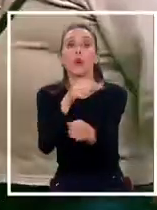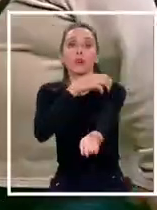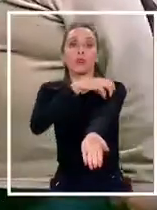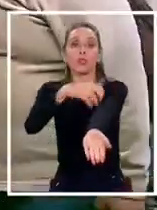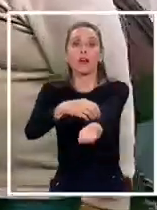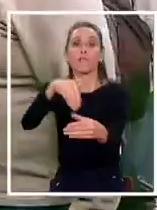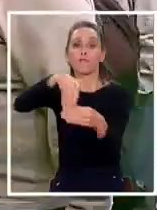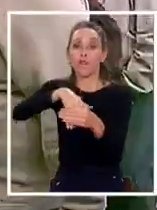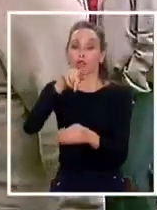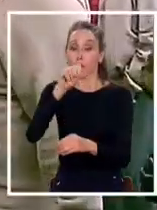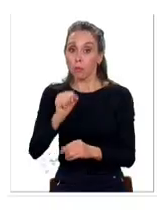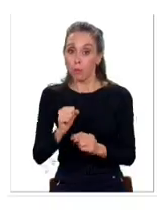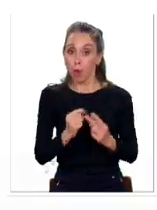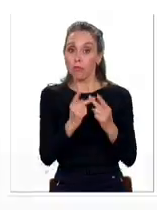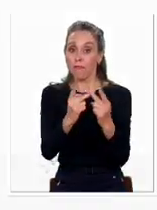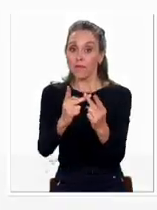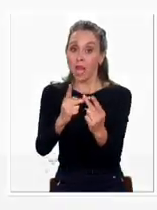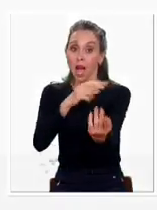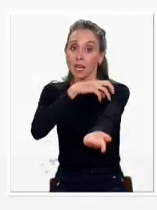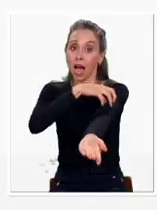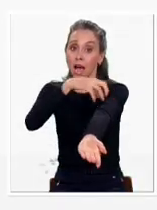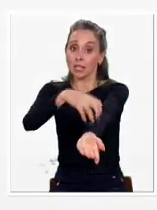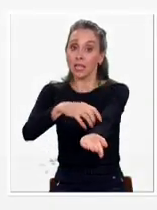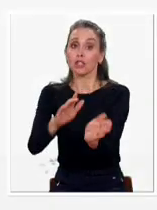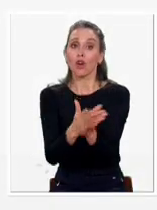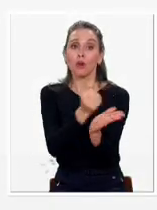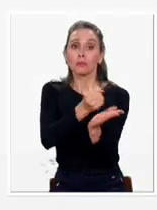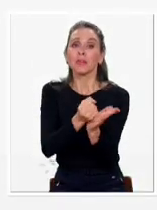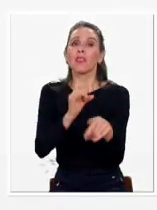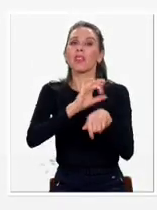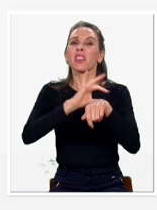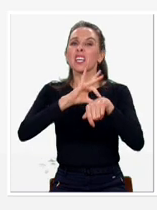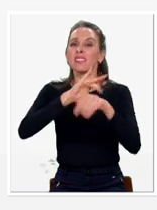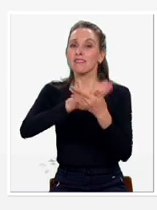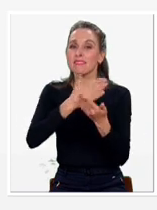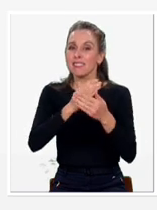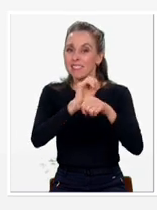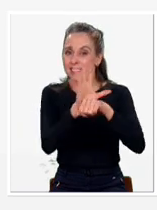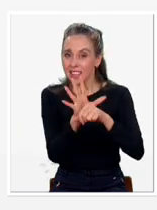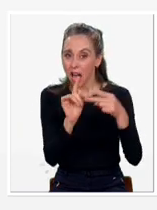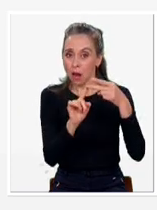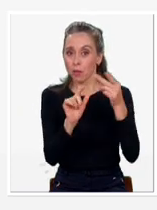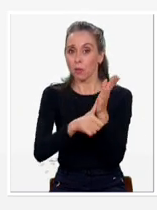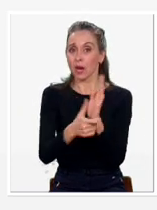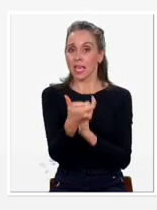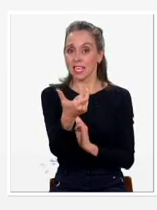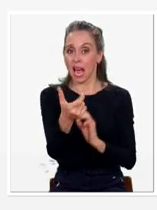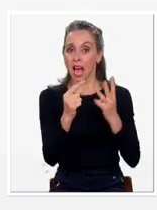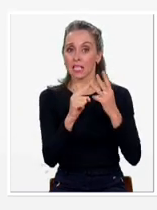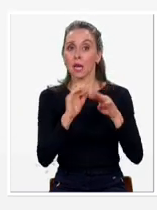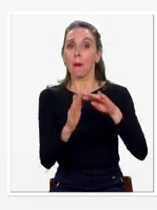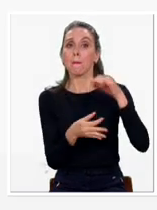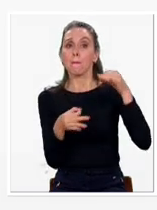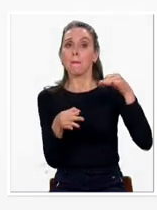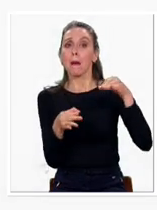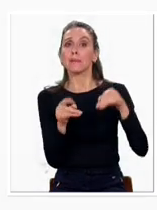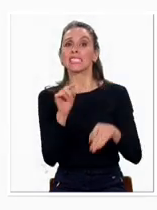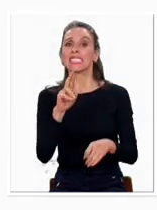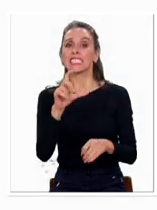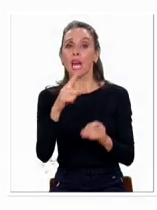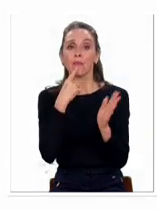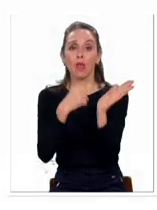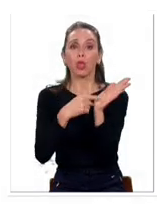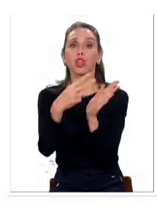Recuerde que puede trasladarse a otra región portando su pasaporte sanitario, carnet de identidad y documento del CERVEL que acredite su local